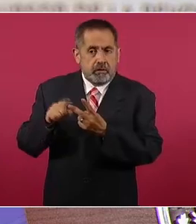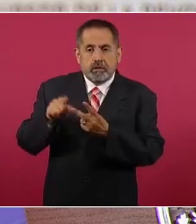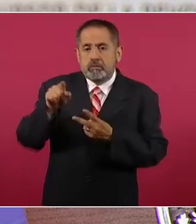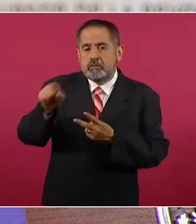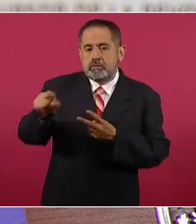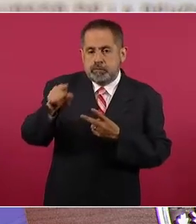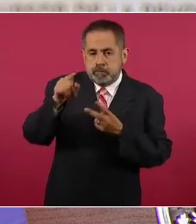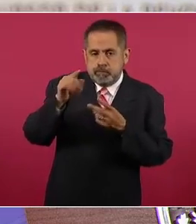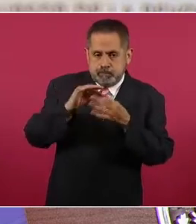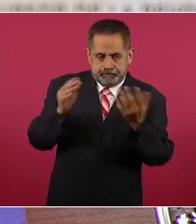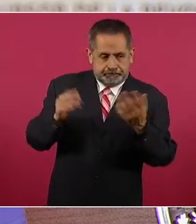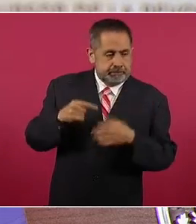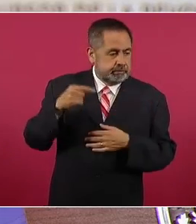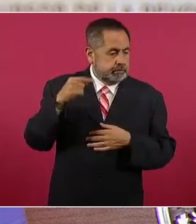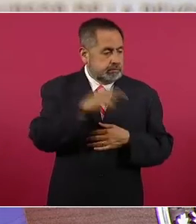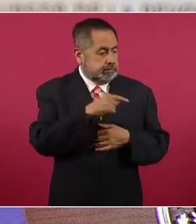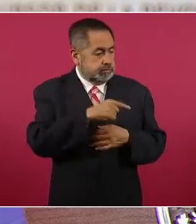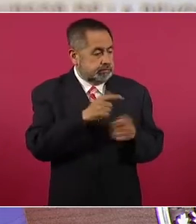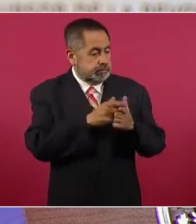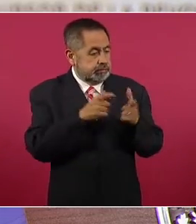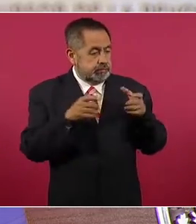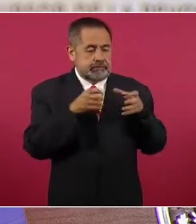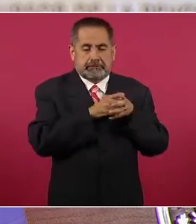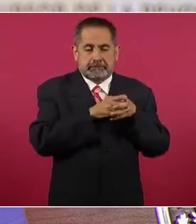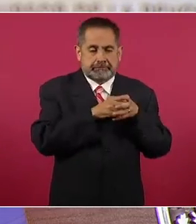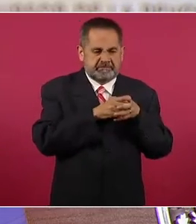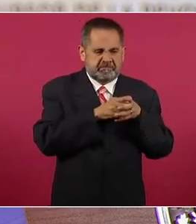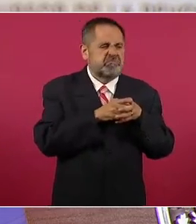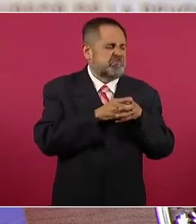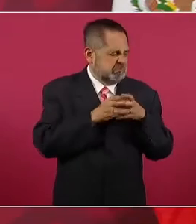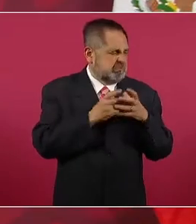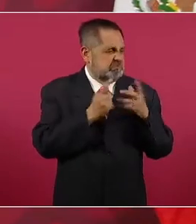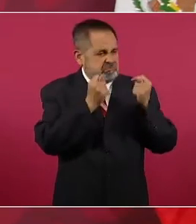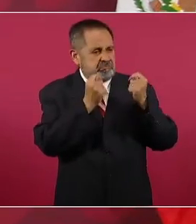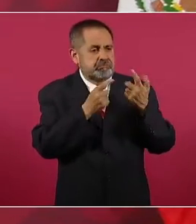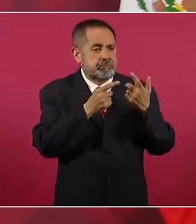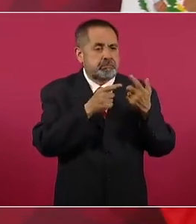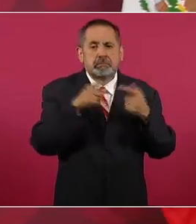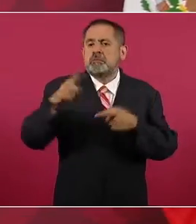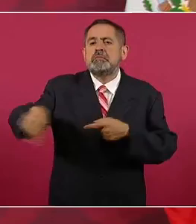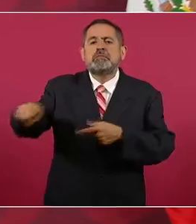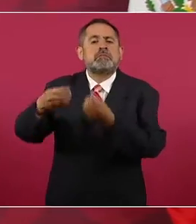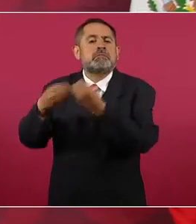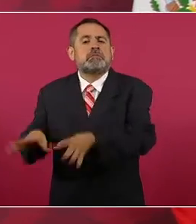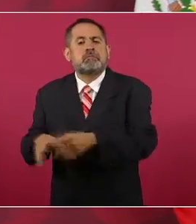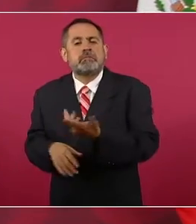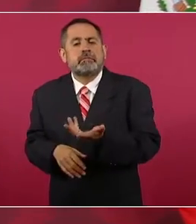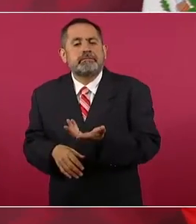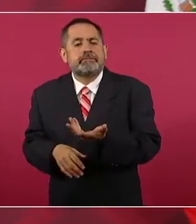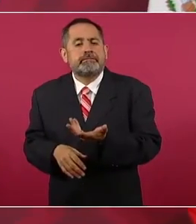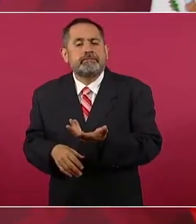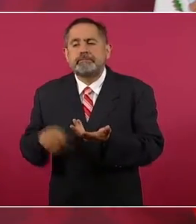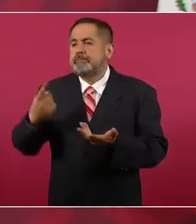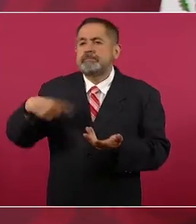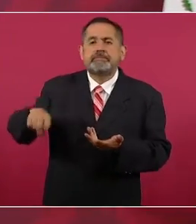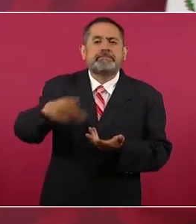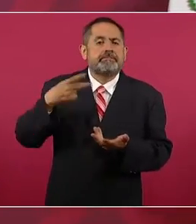Y por culpa de las cúpulas se afecta a los pueblos.